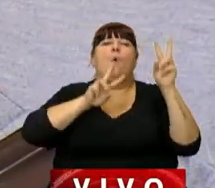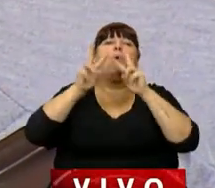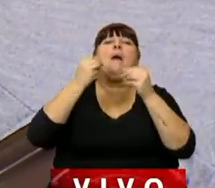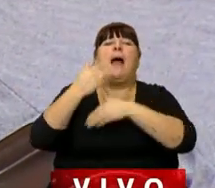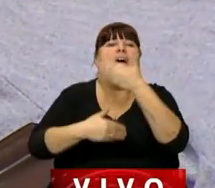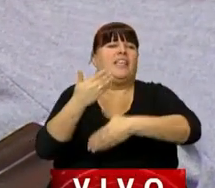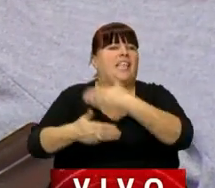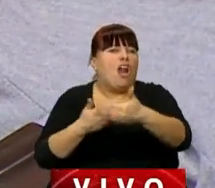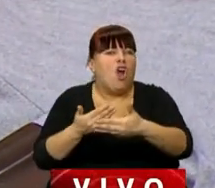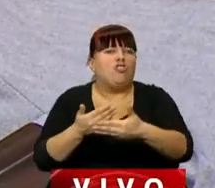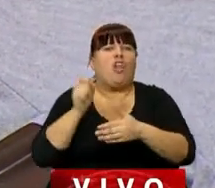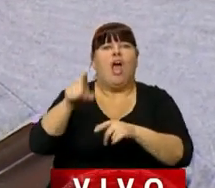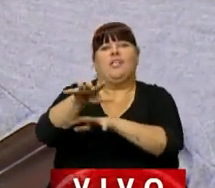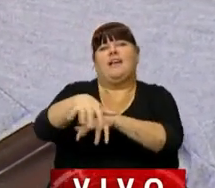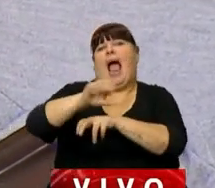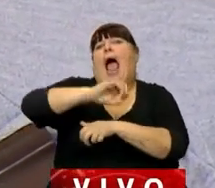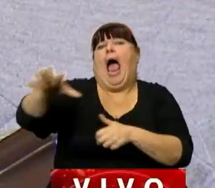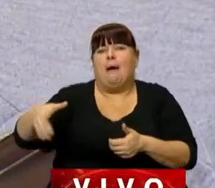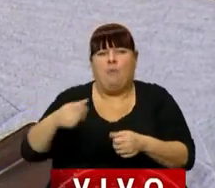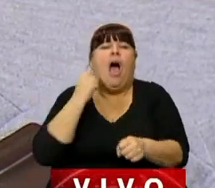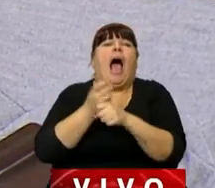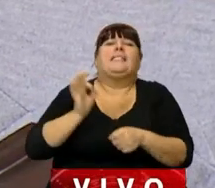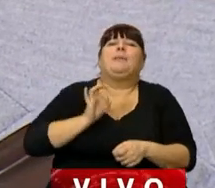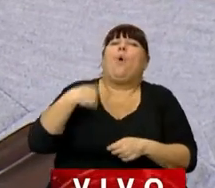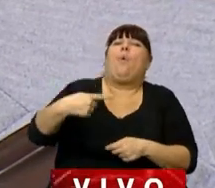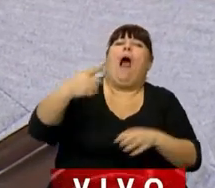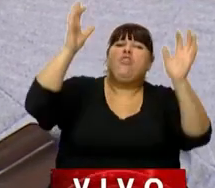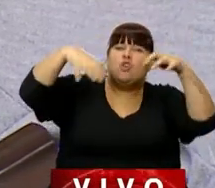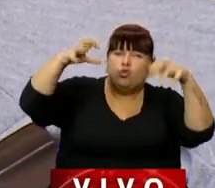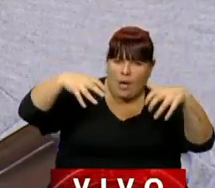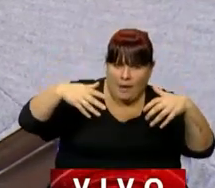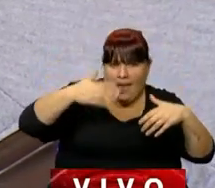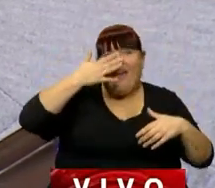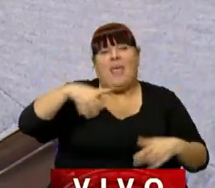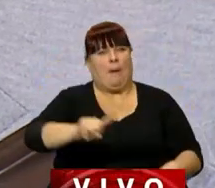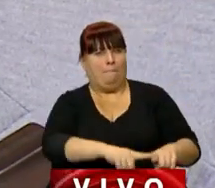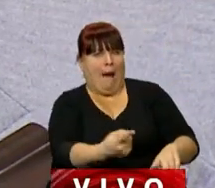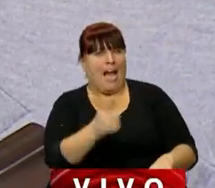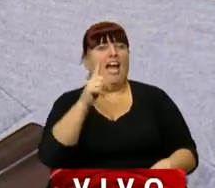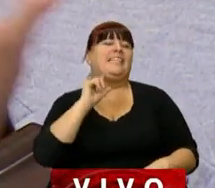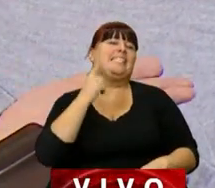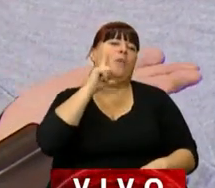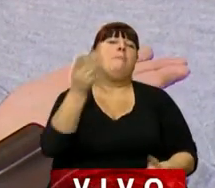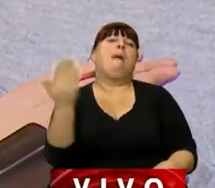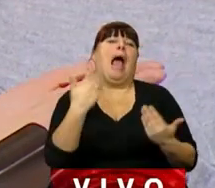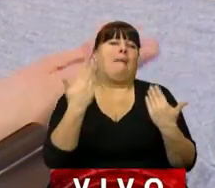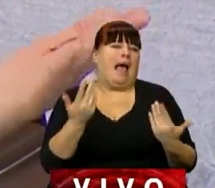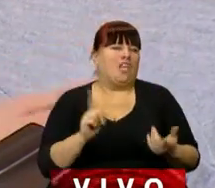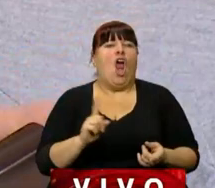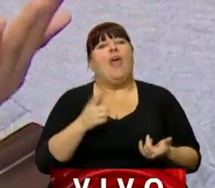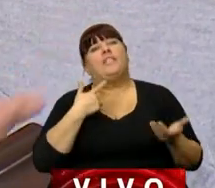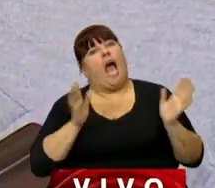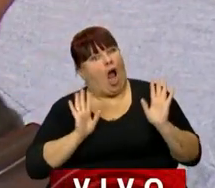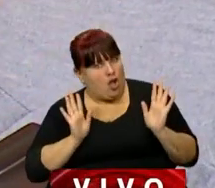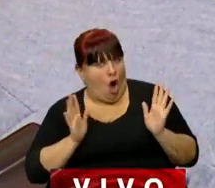desarrollo de sus cultivos en el campo hasta para saber cuándo va a llover pero después te hacen un paro el 13 de julio pidiendo más no es que